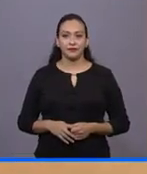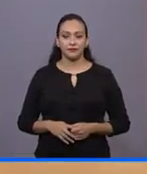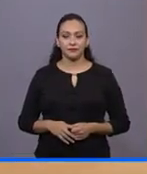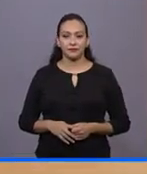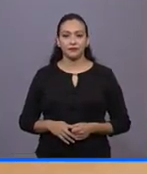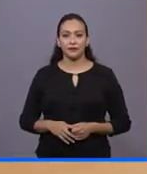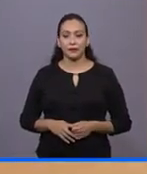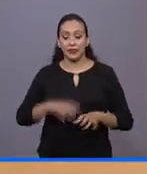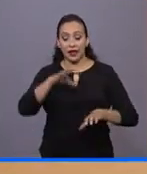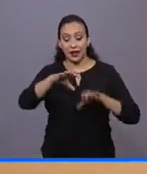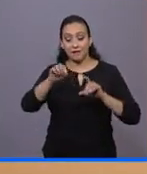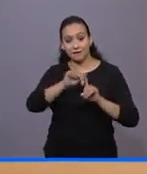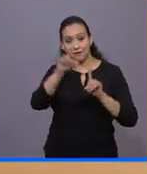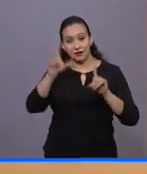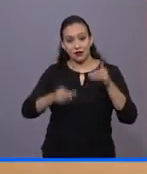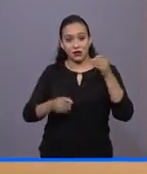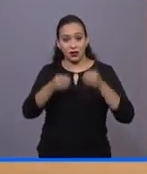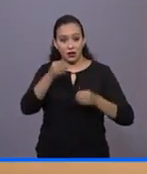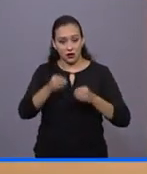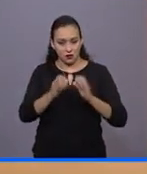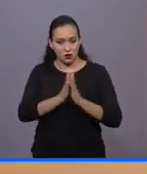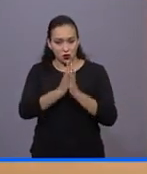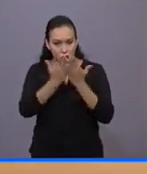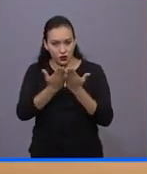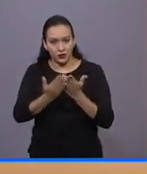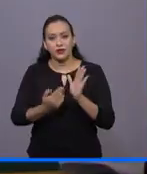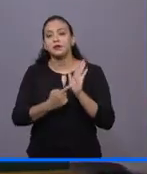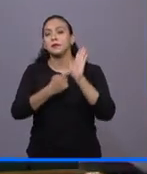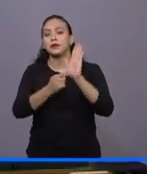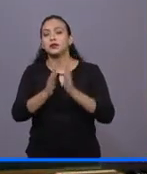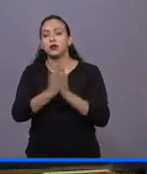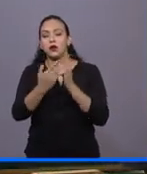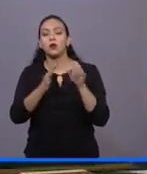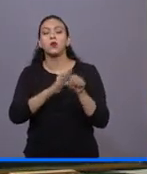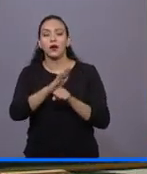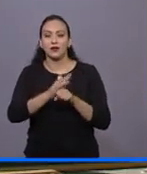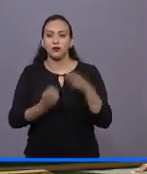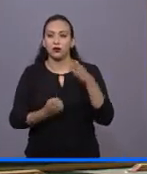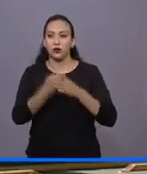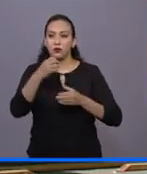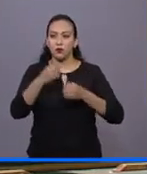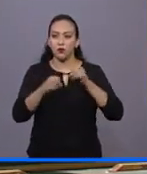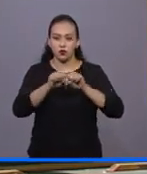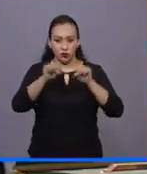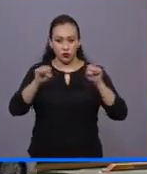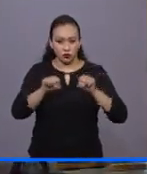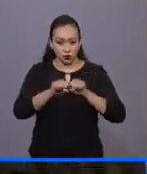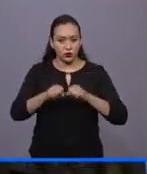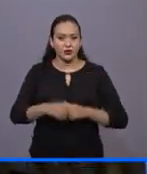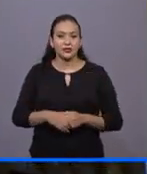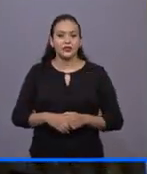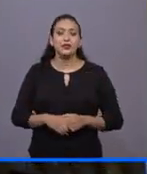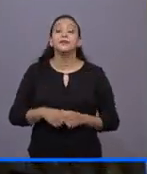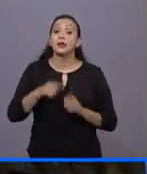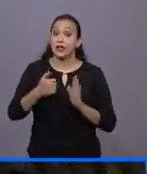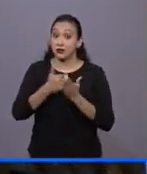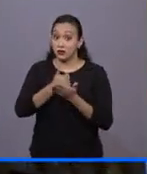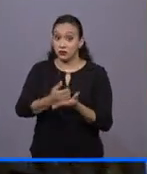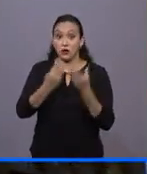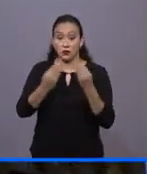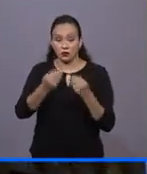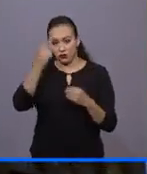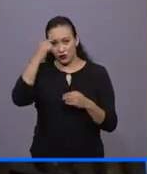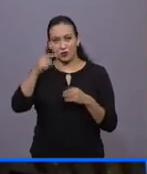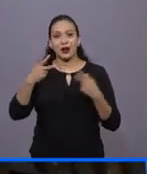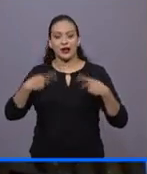Y en la Feria Nacional del Libro Jurídico se presentó una obra sobre el nuevo sistema de justicia laboral, modelo que ha traído muchos beneficios